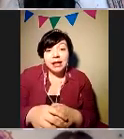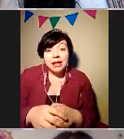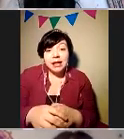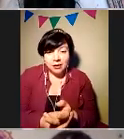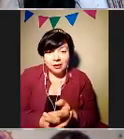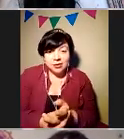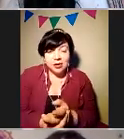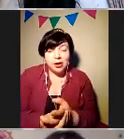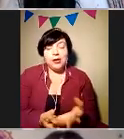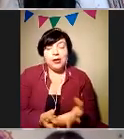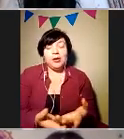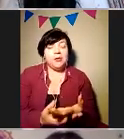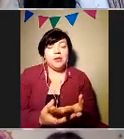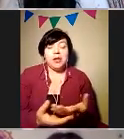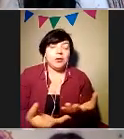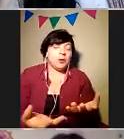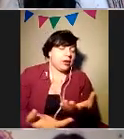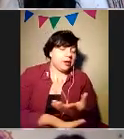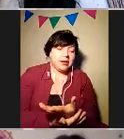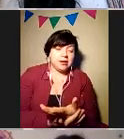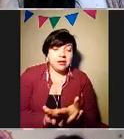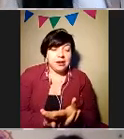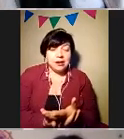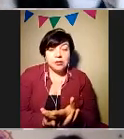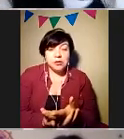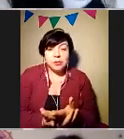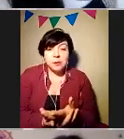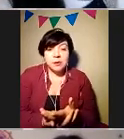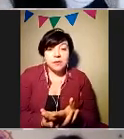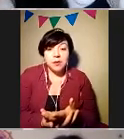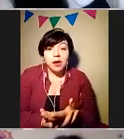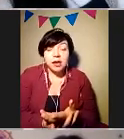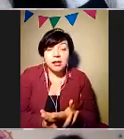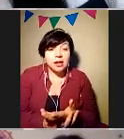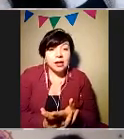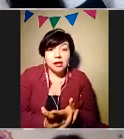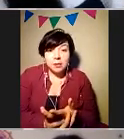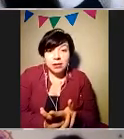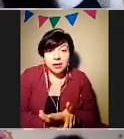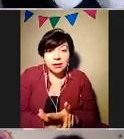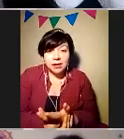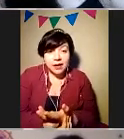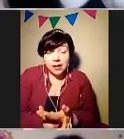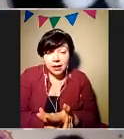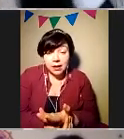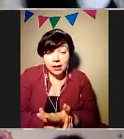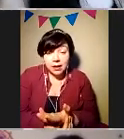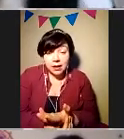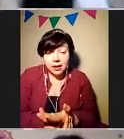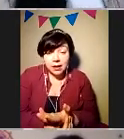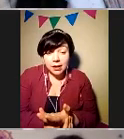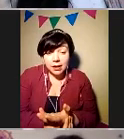que además tiene, que, o sea, lo hemos visto en casos súper específicos, hay gente que de repente trabaja